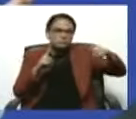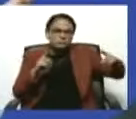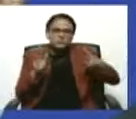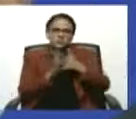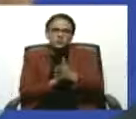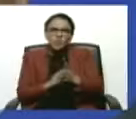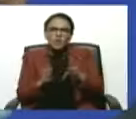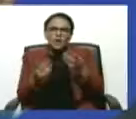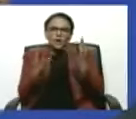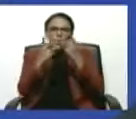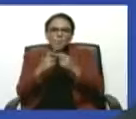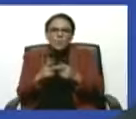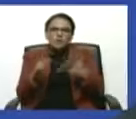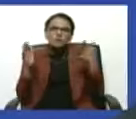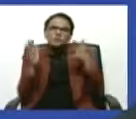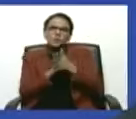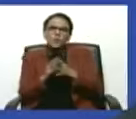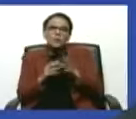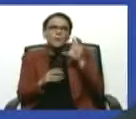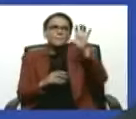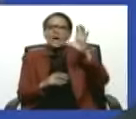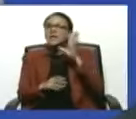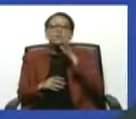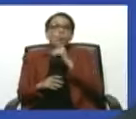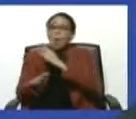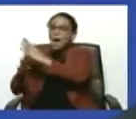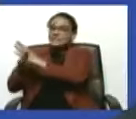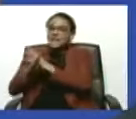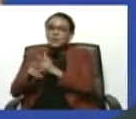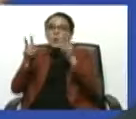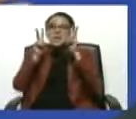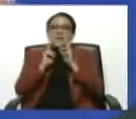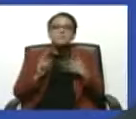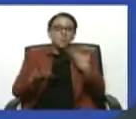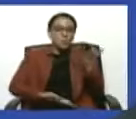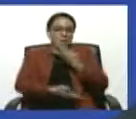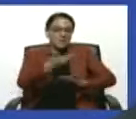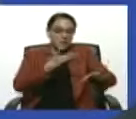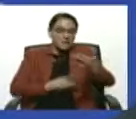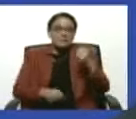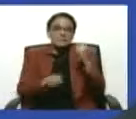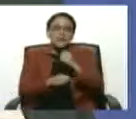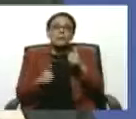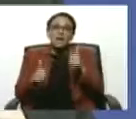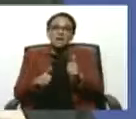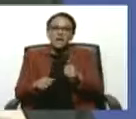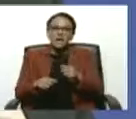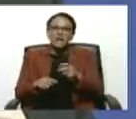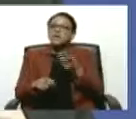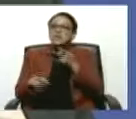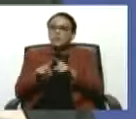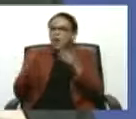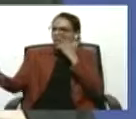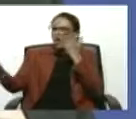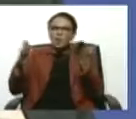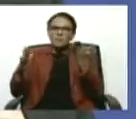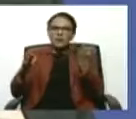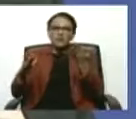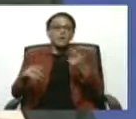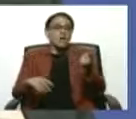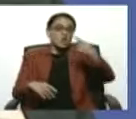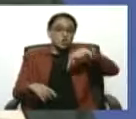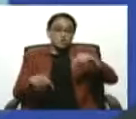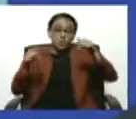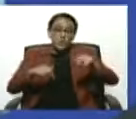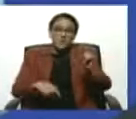a bloqueo, en cualquier país que no esté sometido a agresiones, supone un gran esfuerzo. Pero en este país,